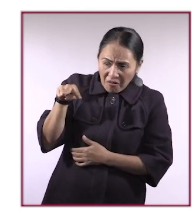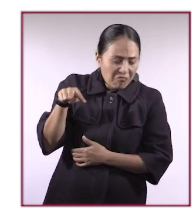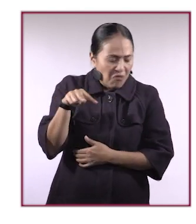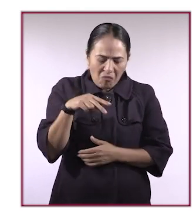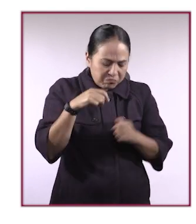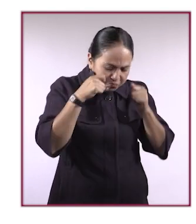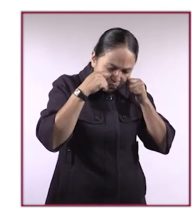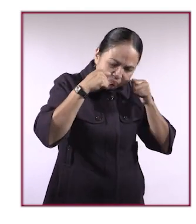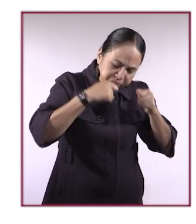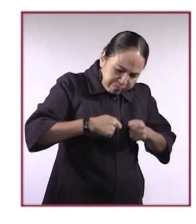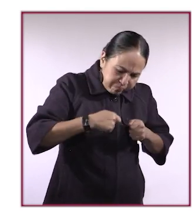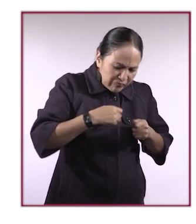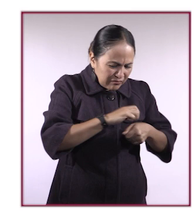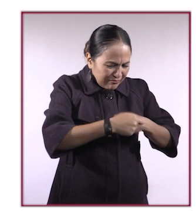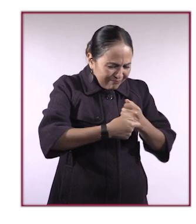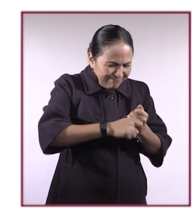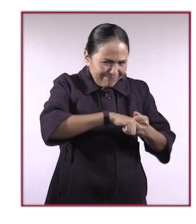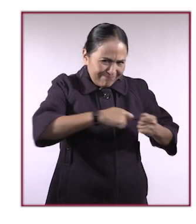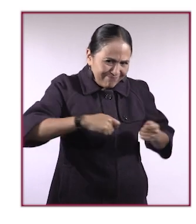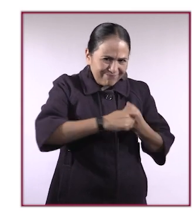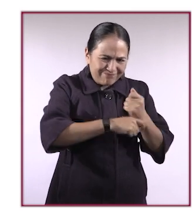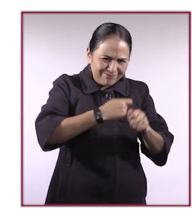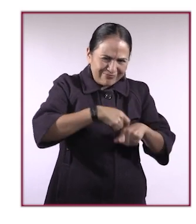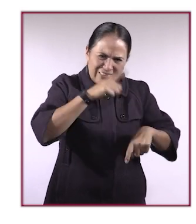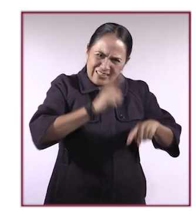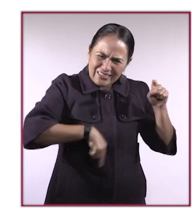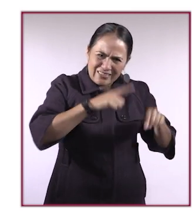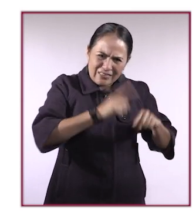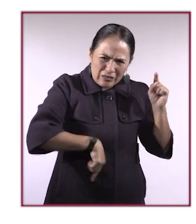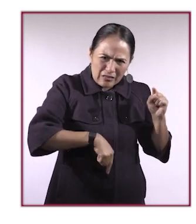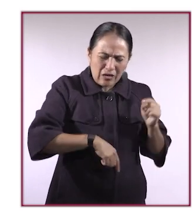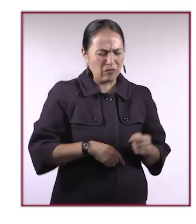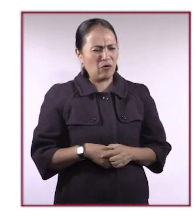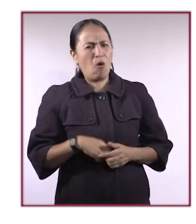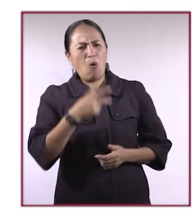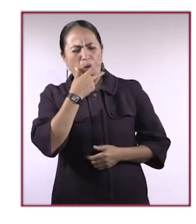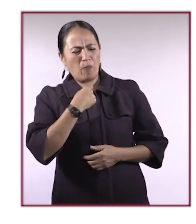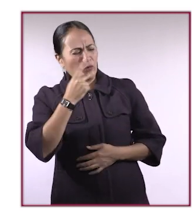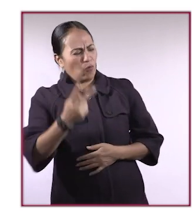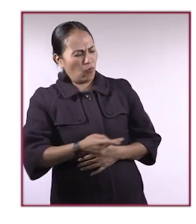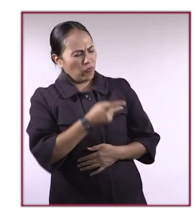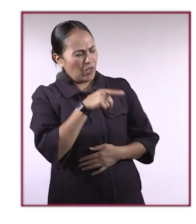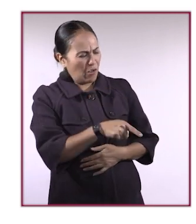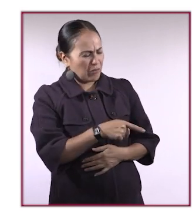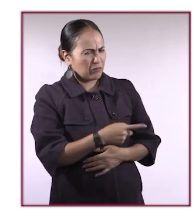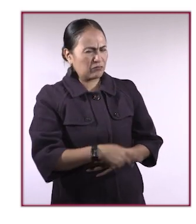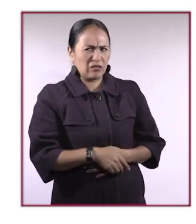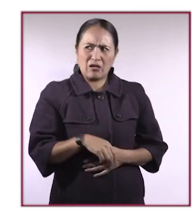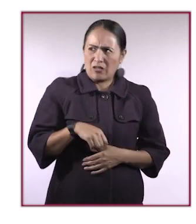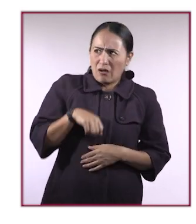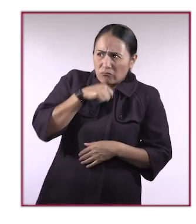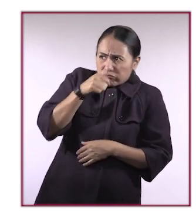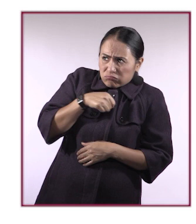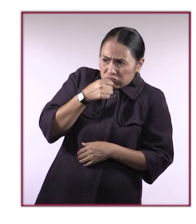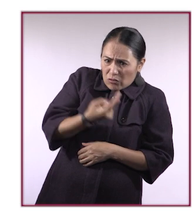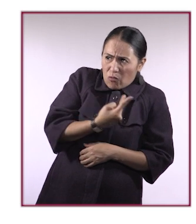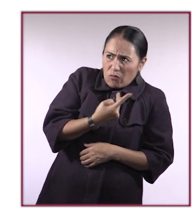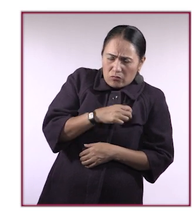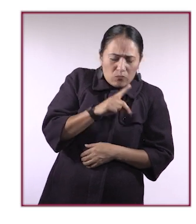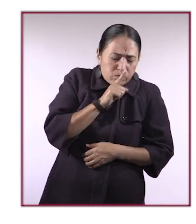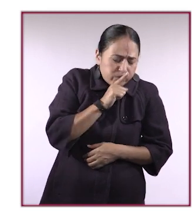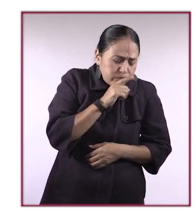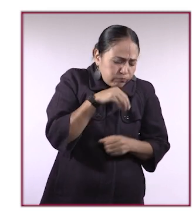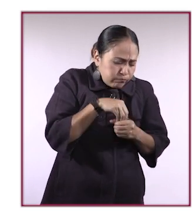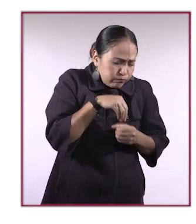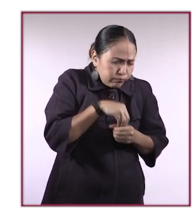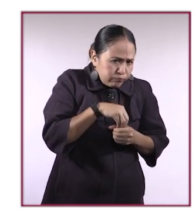siquiera voltearon a verlo. Seguían empecinados en desatarse. Nuevamente preguntó, y los ancianitos seguían